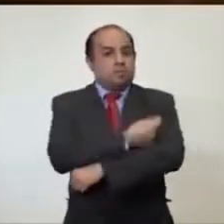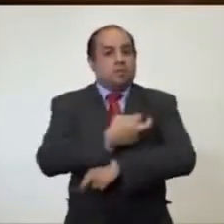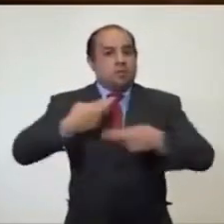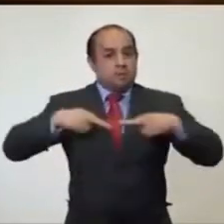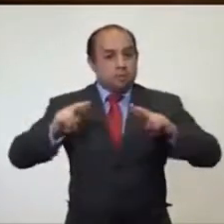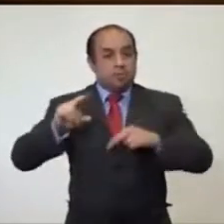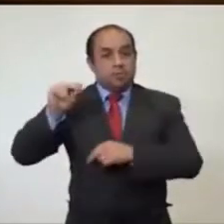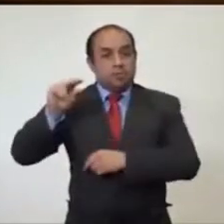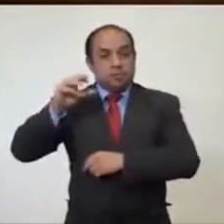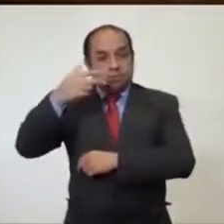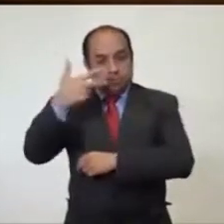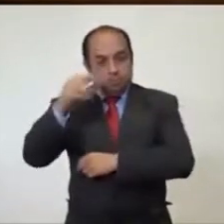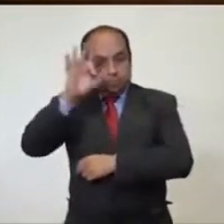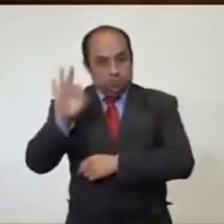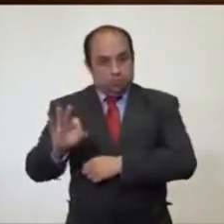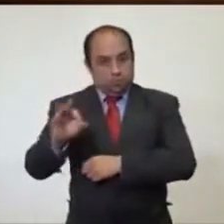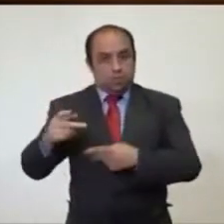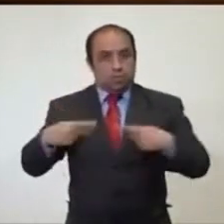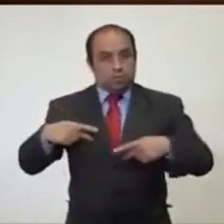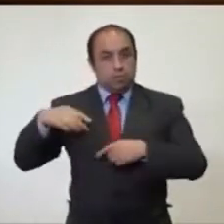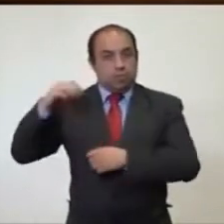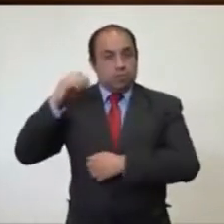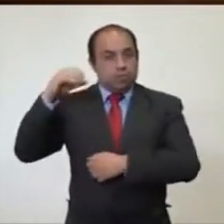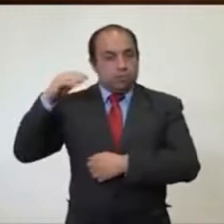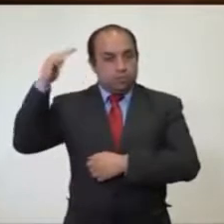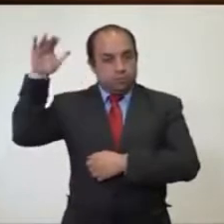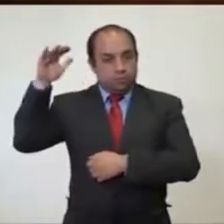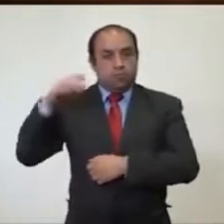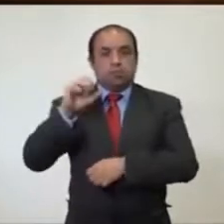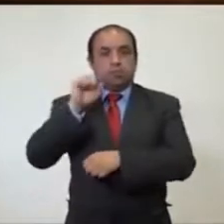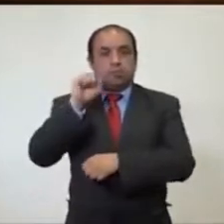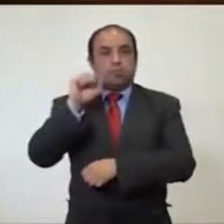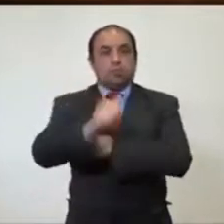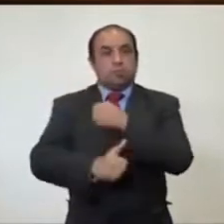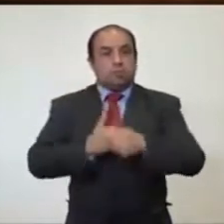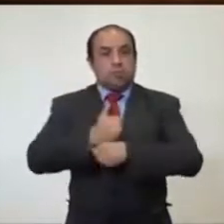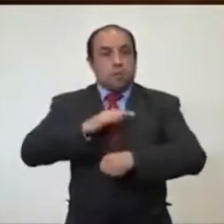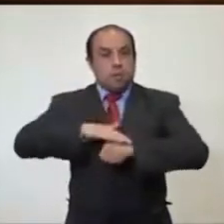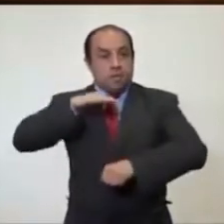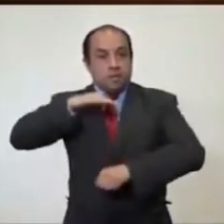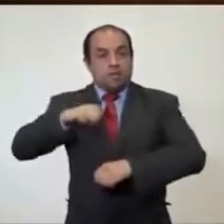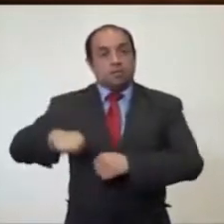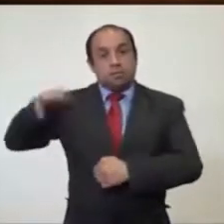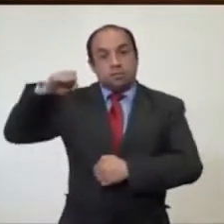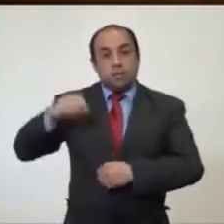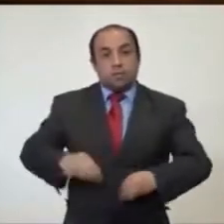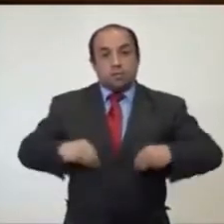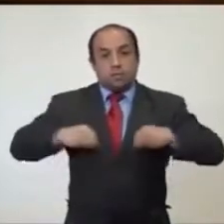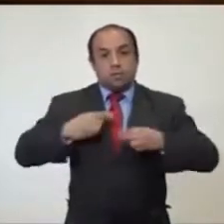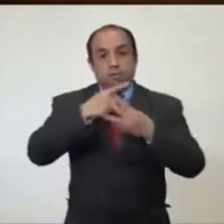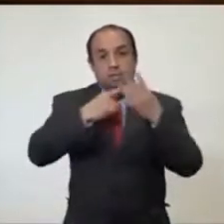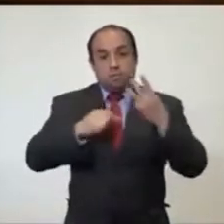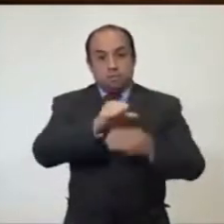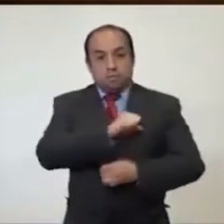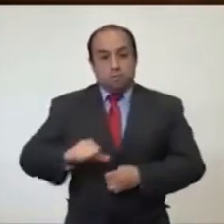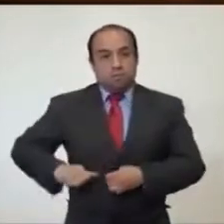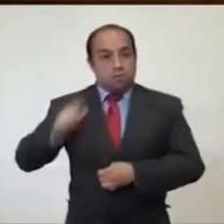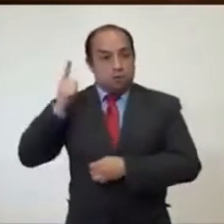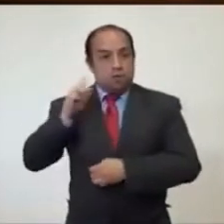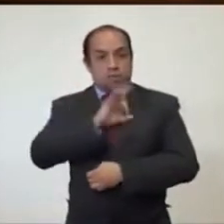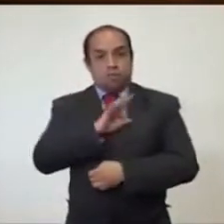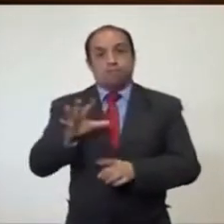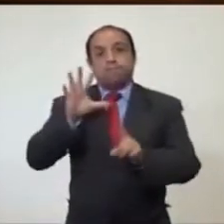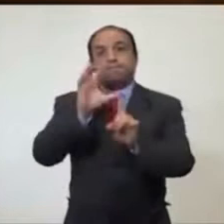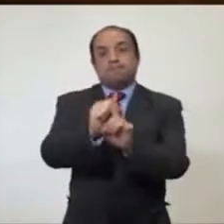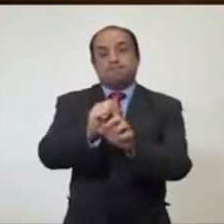representan el 88 por ciento de los adultos de 60 años y más que residen en estas alcaldías y esperamos